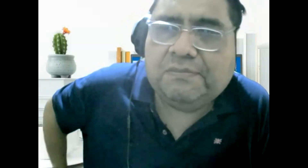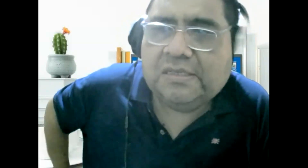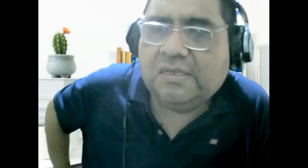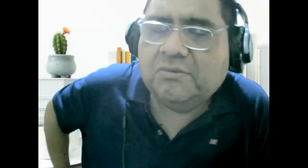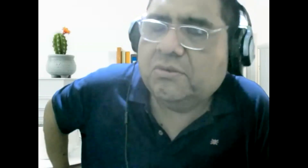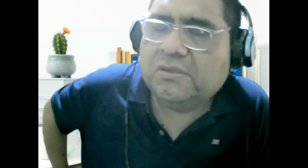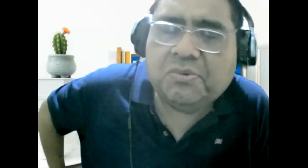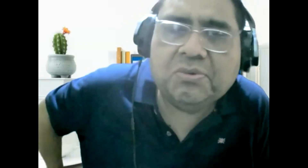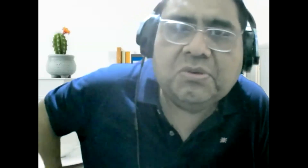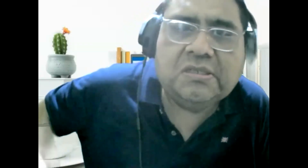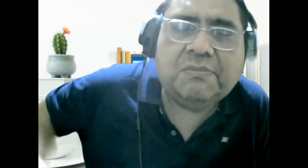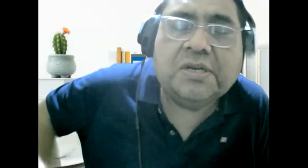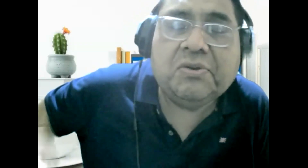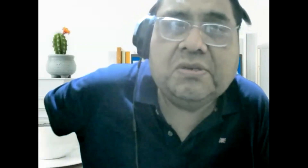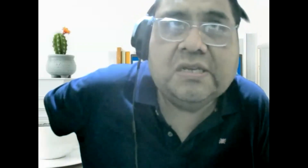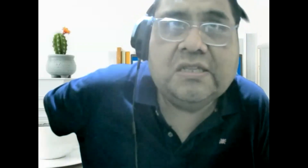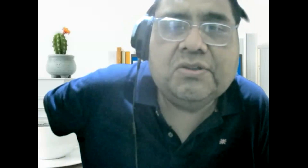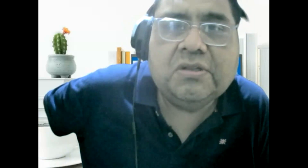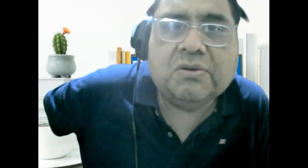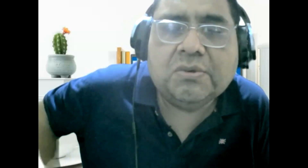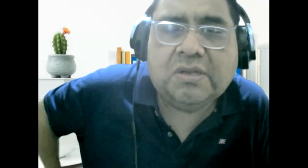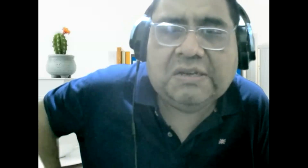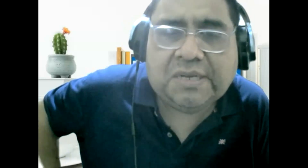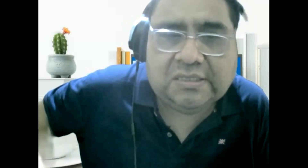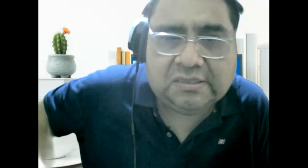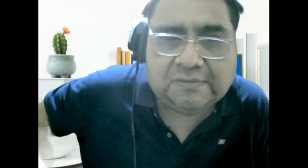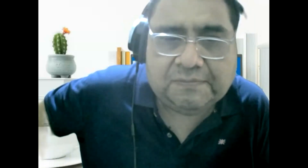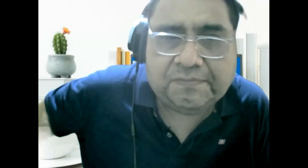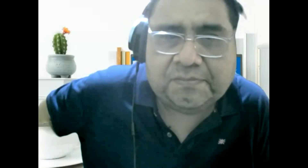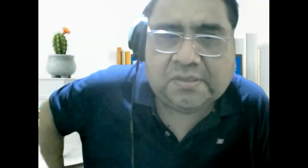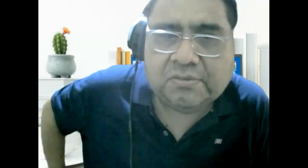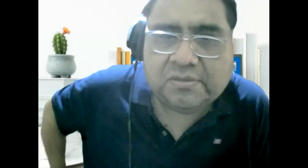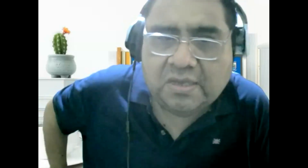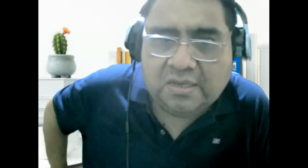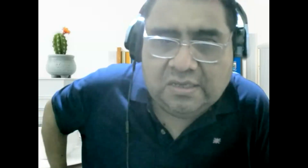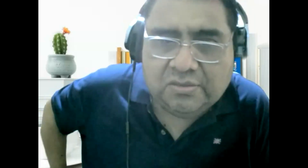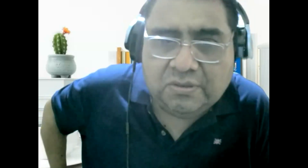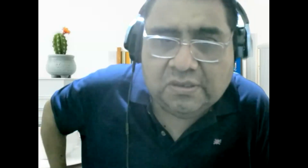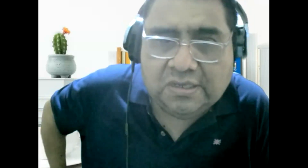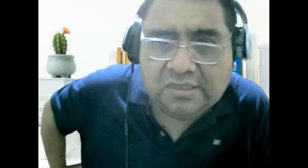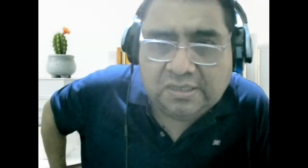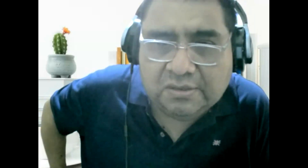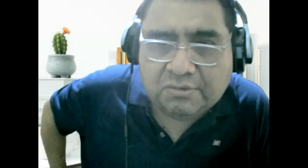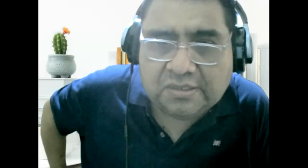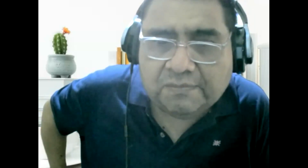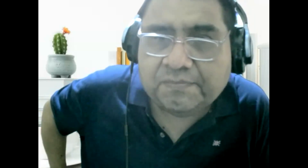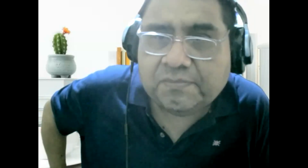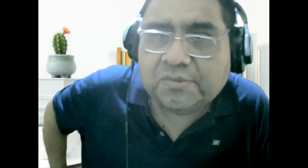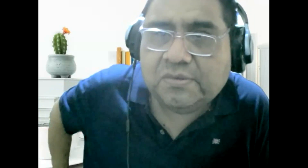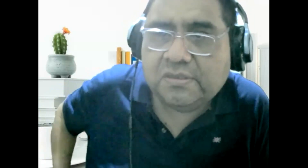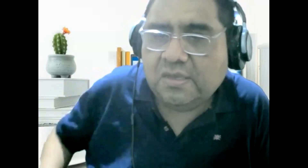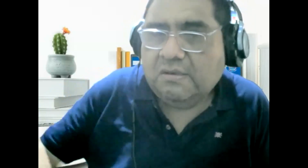deseen hacer la práctica, si no, tampoco no está, porque no está dentro del rubro de las prácticas. Entonces, eso es lo que hay que tener en